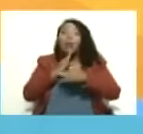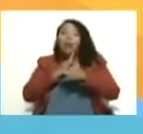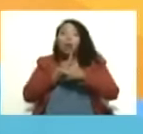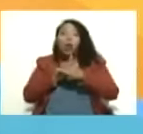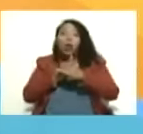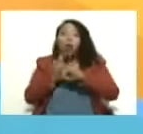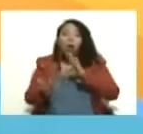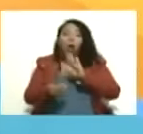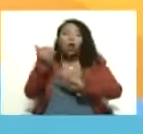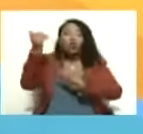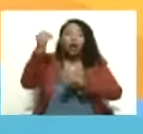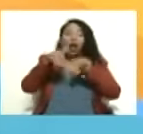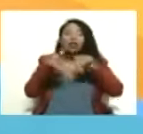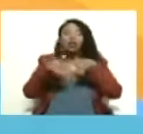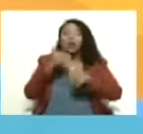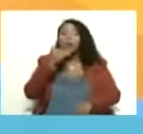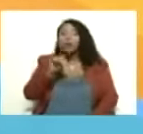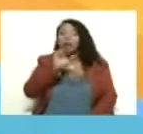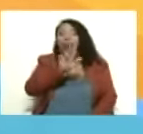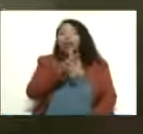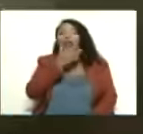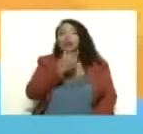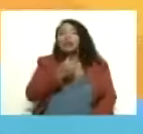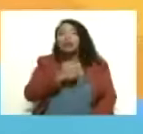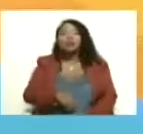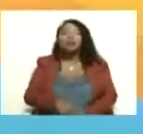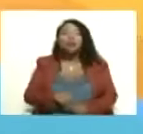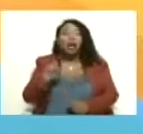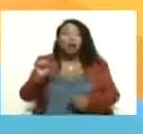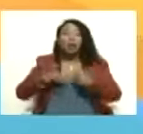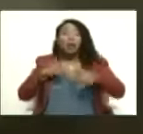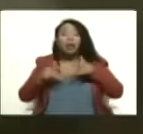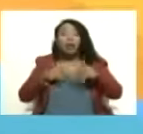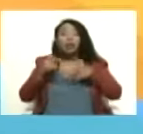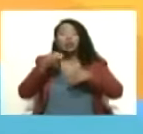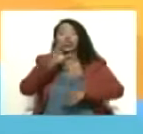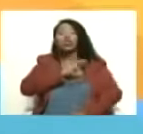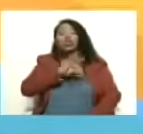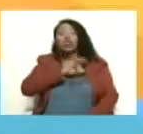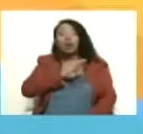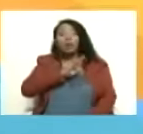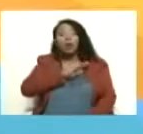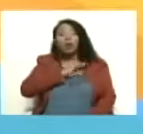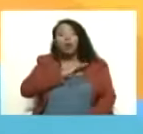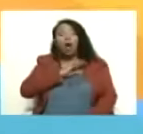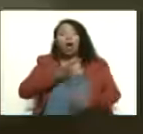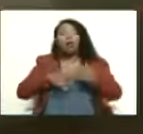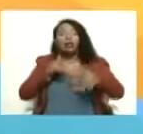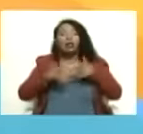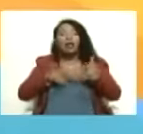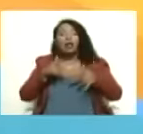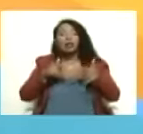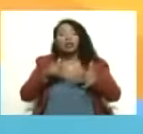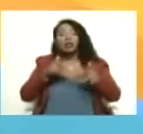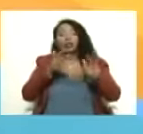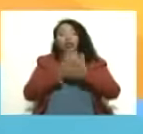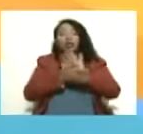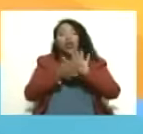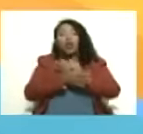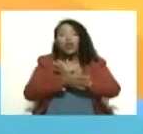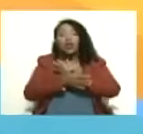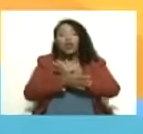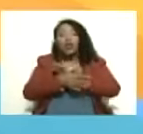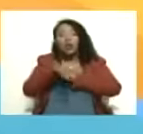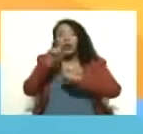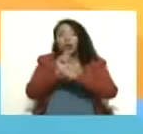la elección del próximo tres de diciembre es un acto de soberanía sobre un acto de soberanía es un acto de soberanía del